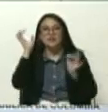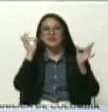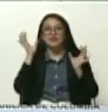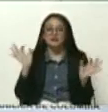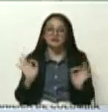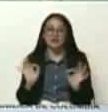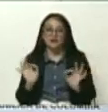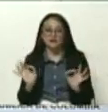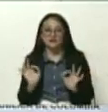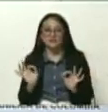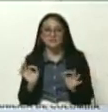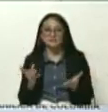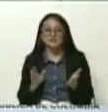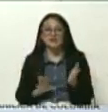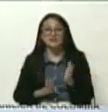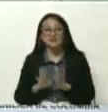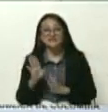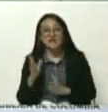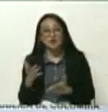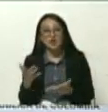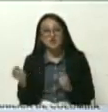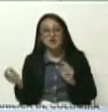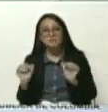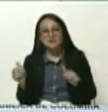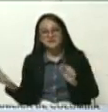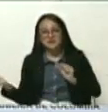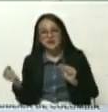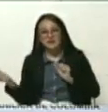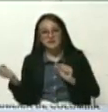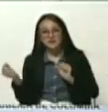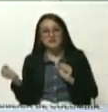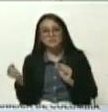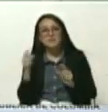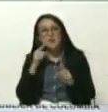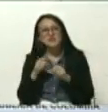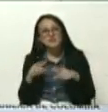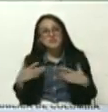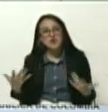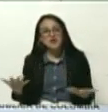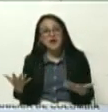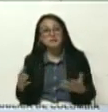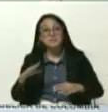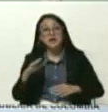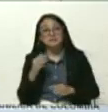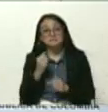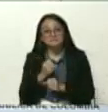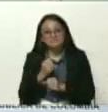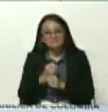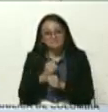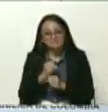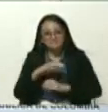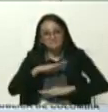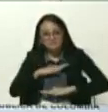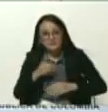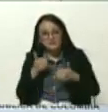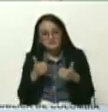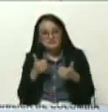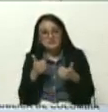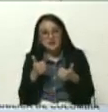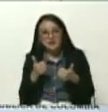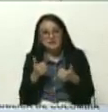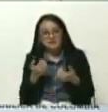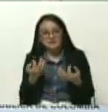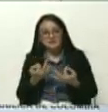nada. Y el desarrollo de esta conversación tiene el propósito de ser eficaz y ahondar en transparencia y